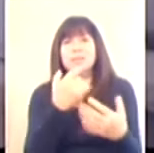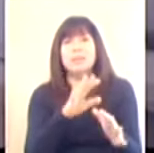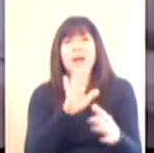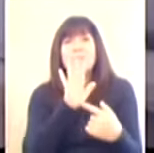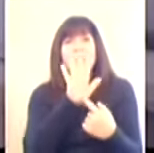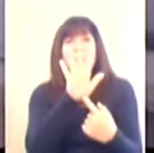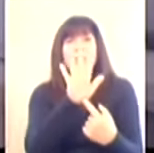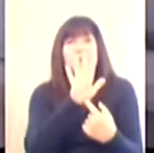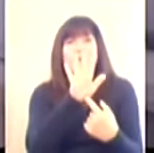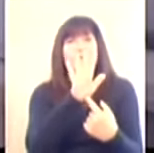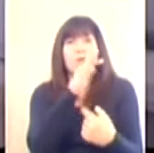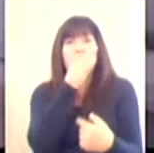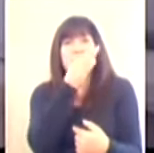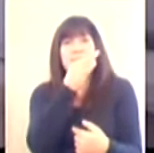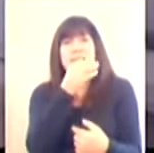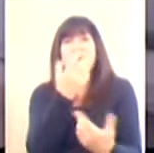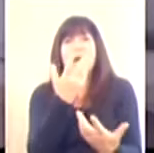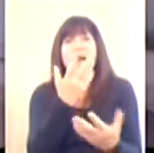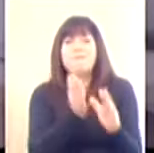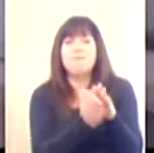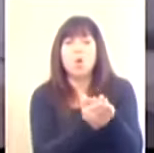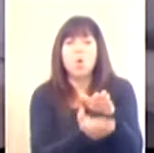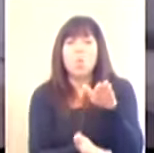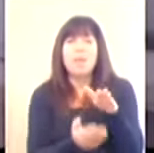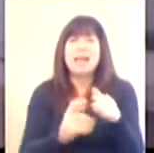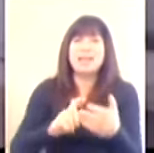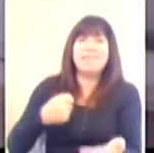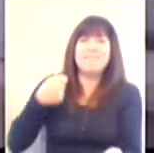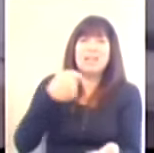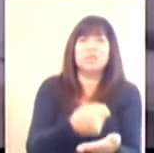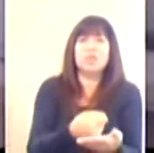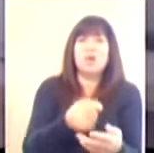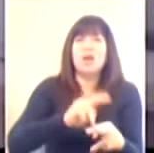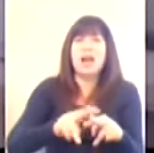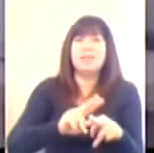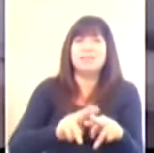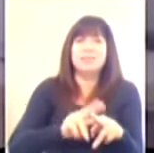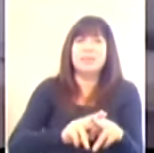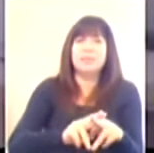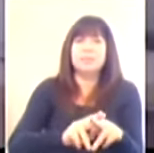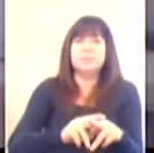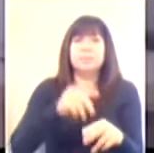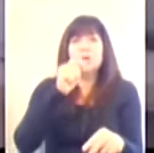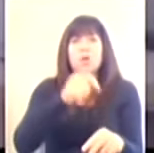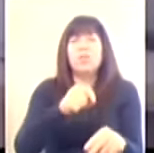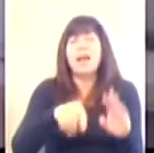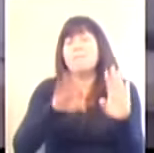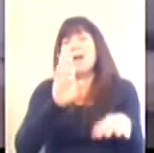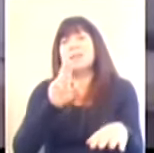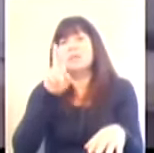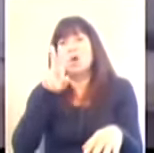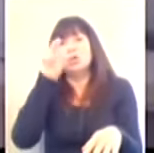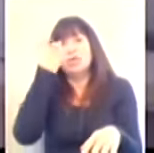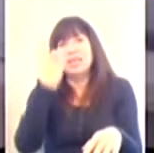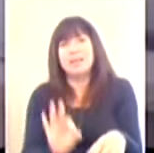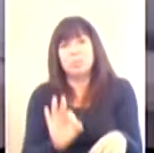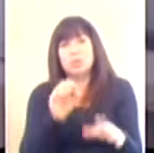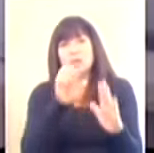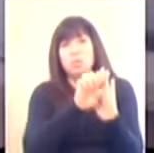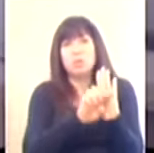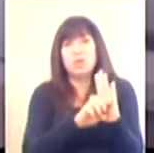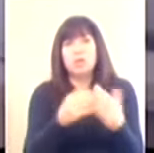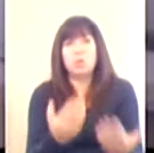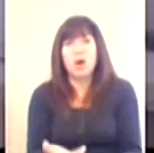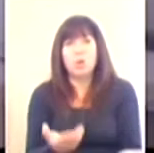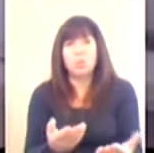lo decía yo, es el volumen de inversión que estamos haciendo. Hoy día, más del 80% de los proyectos actualmente en